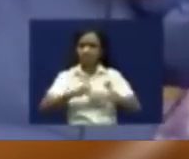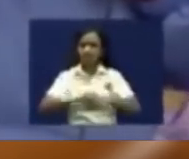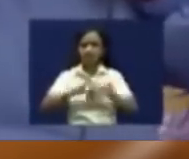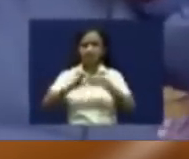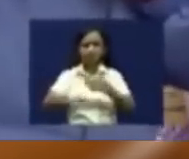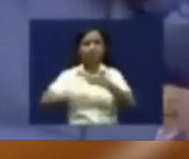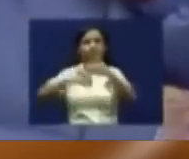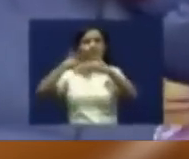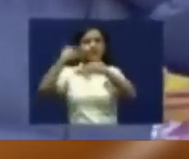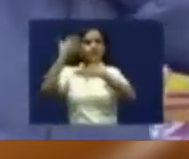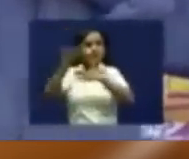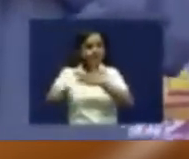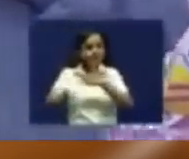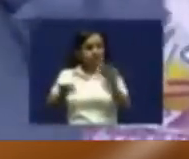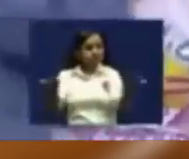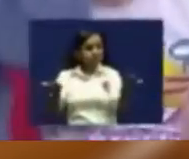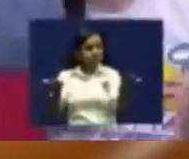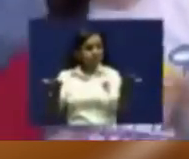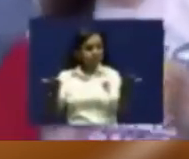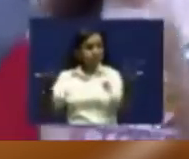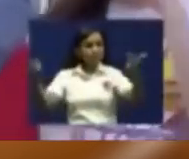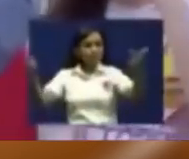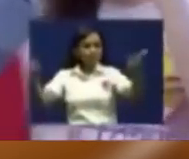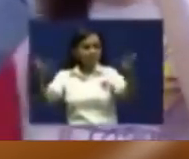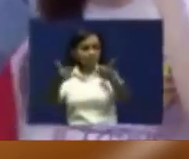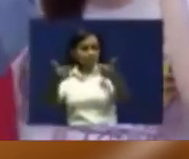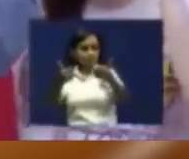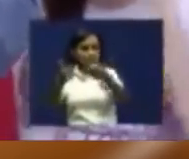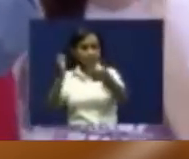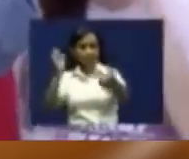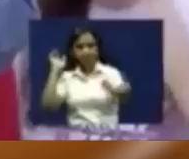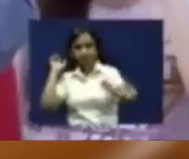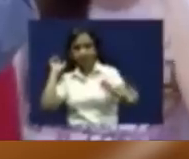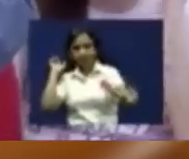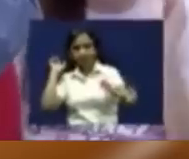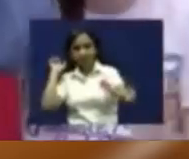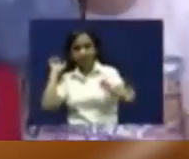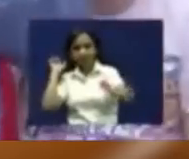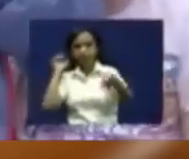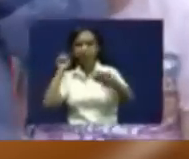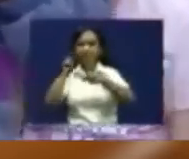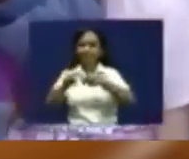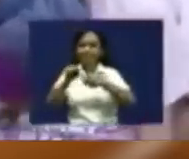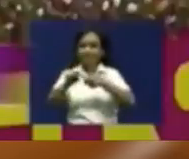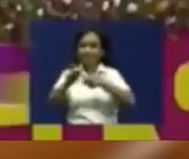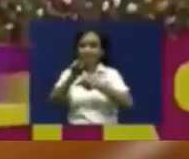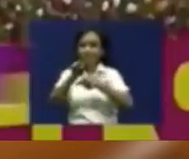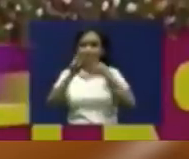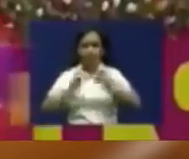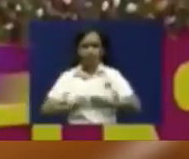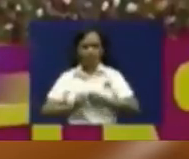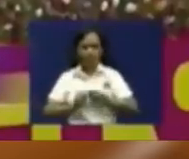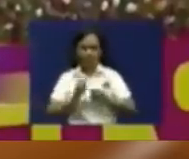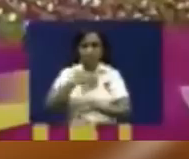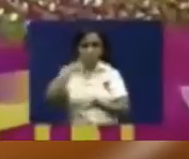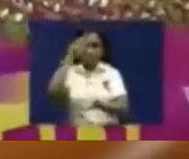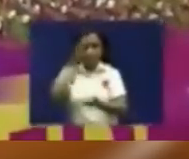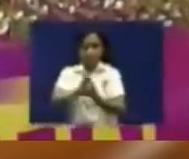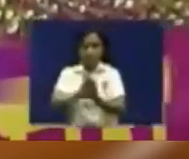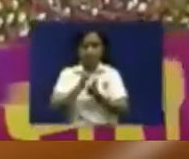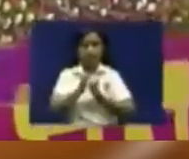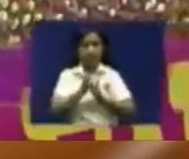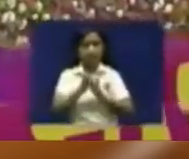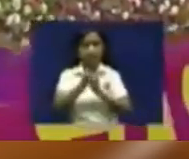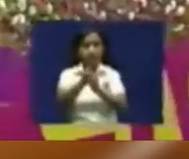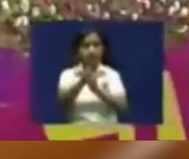inició a partir de las cuatro de la tarde y contó con la participación de los entonces presidentes de Bolivia Evo Morales El